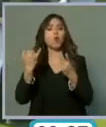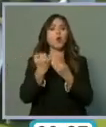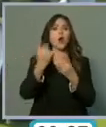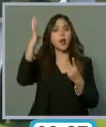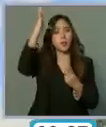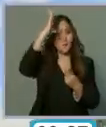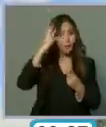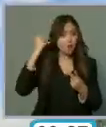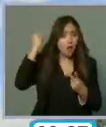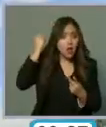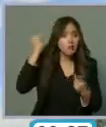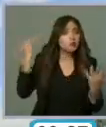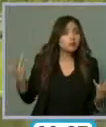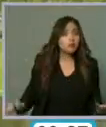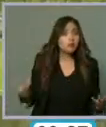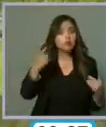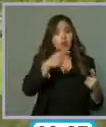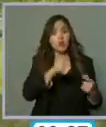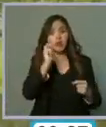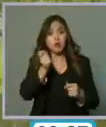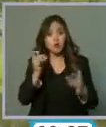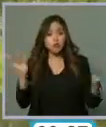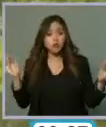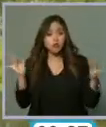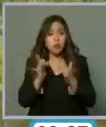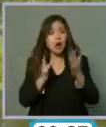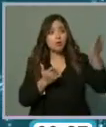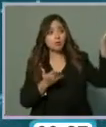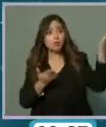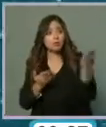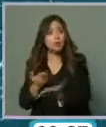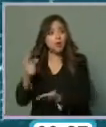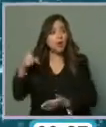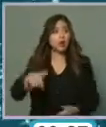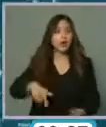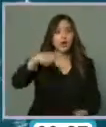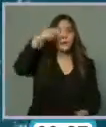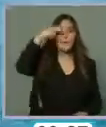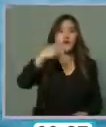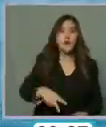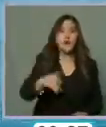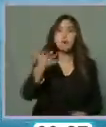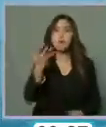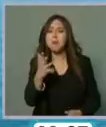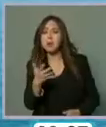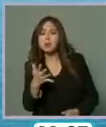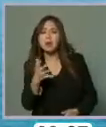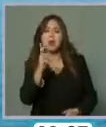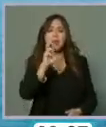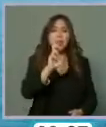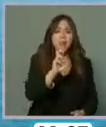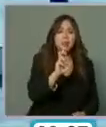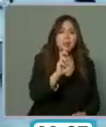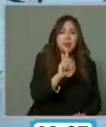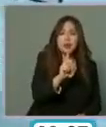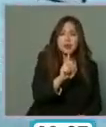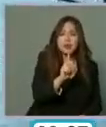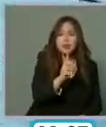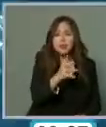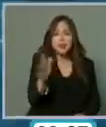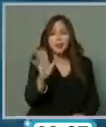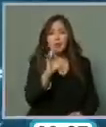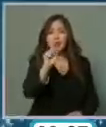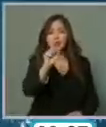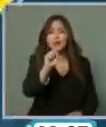porque justo se quedaron a partir de ese momento que llegaron a México. Fíjate que algo así como 30 y tantos samuráis, que eran 60